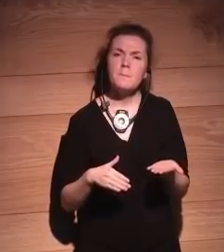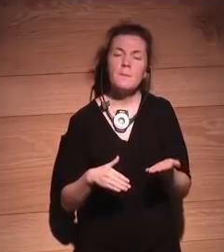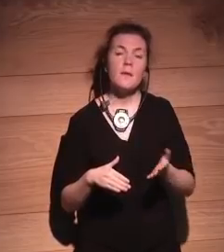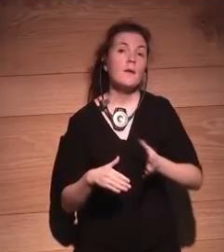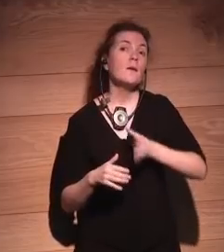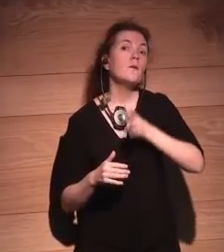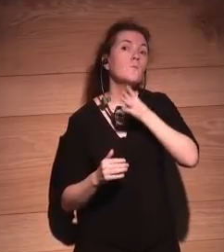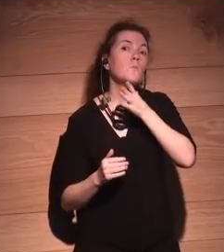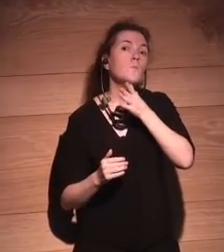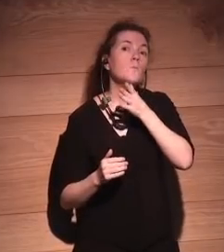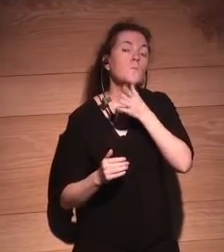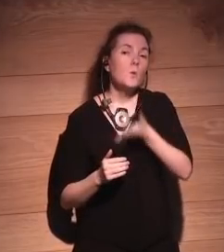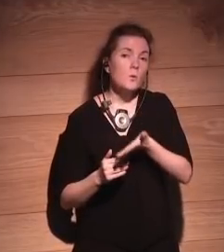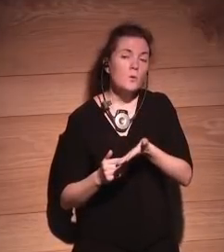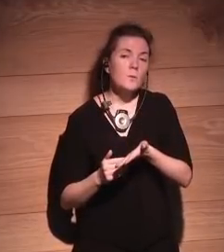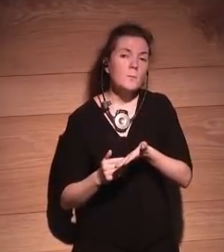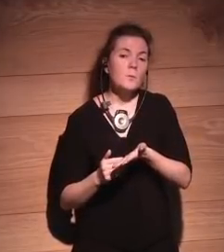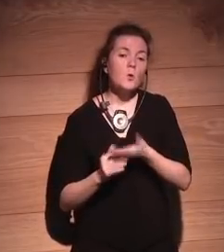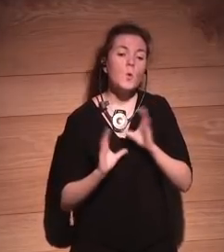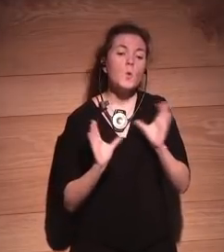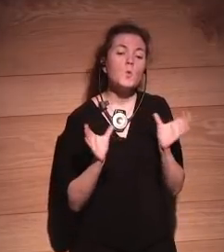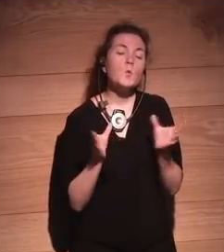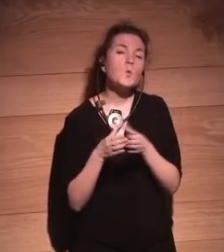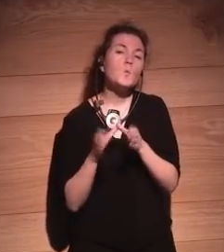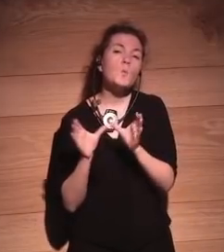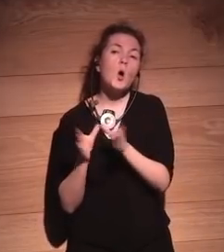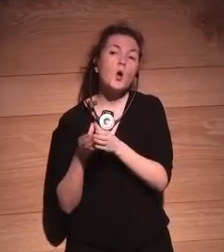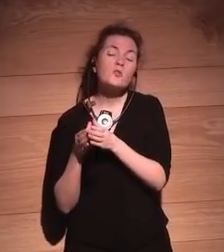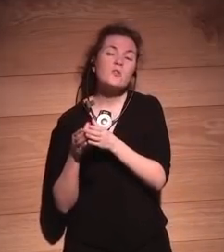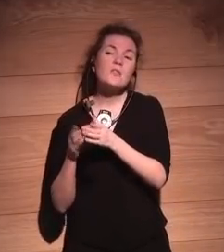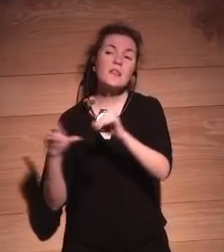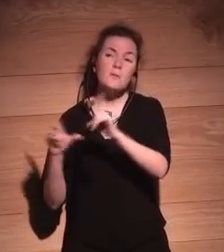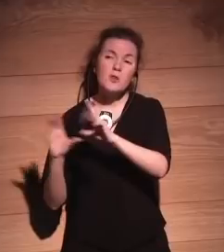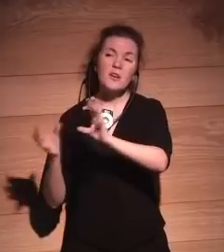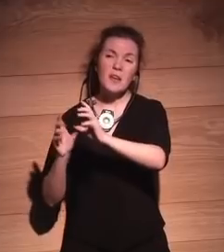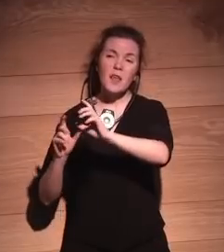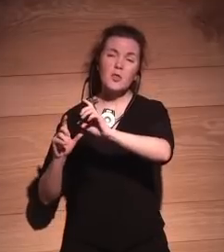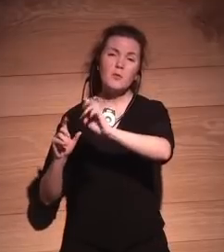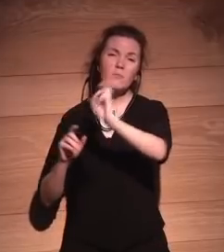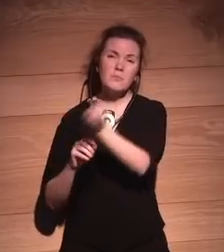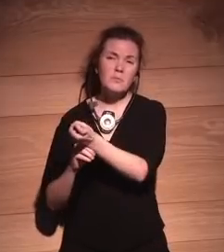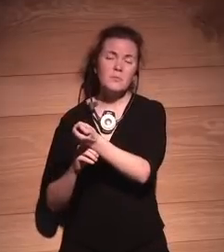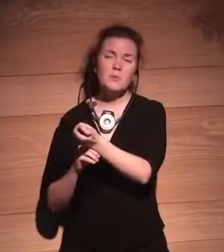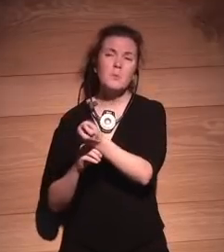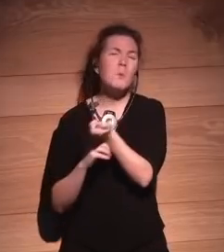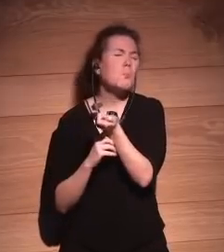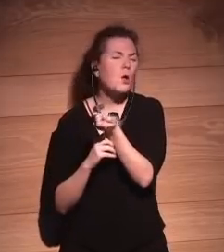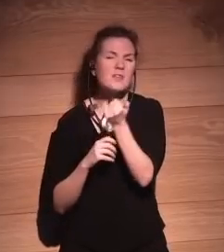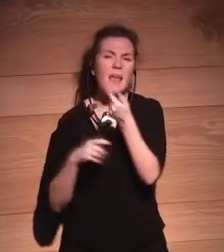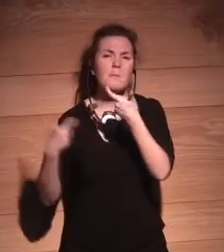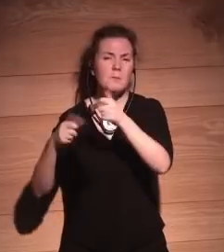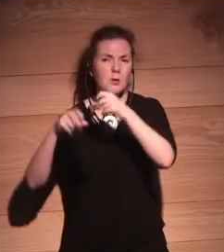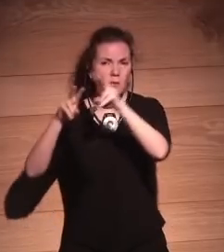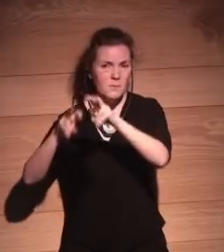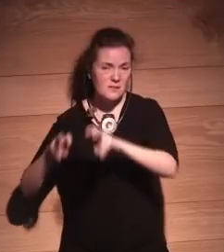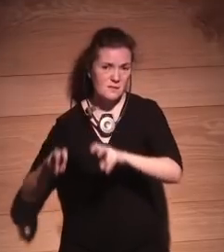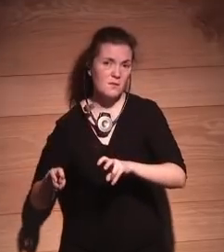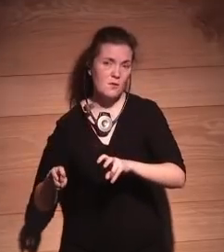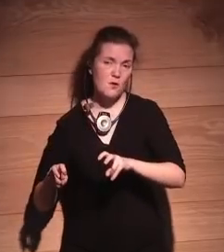Pues porque pocos grupos de medios tienen departamentos de investigación en torno a